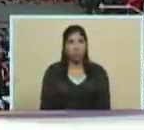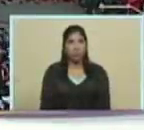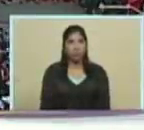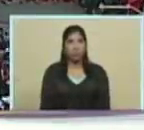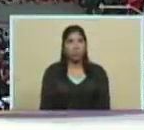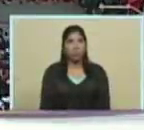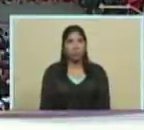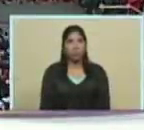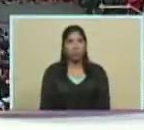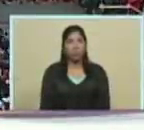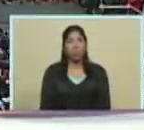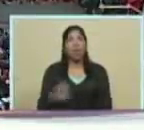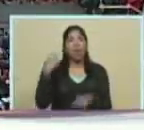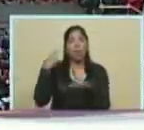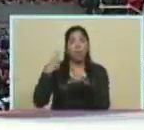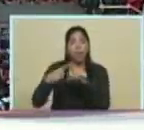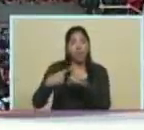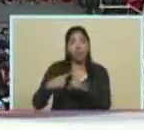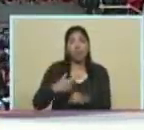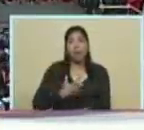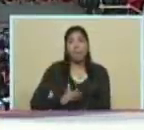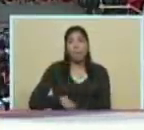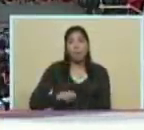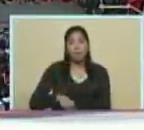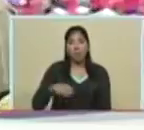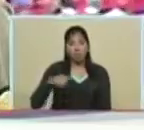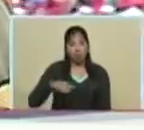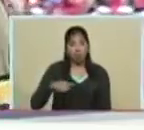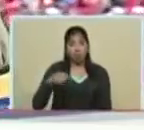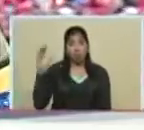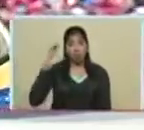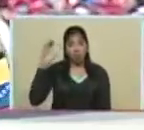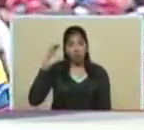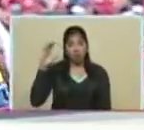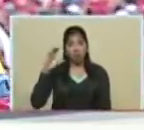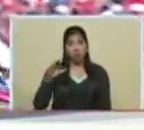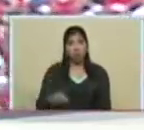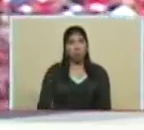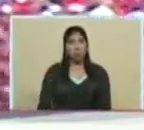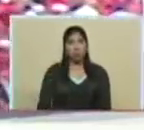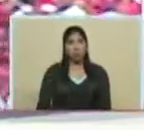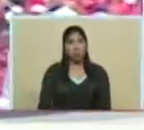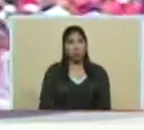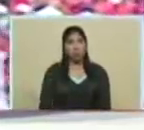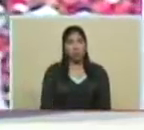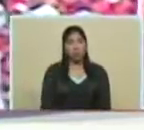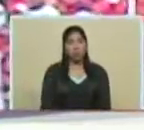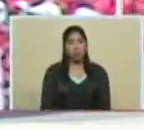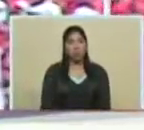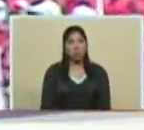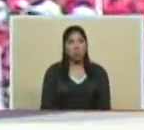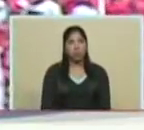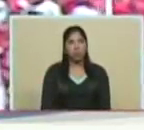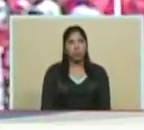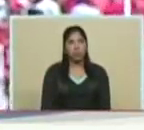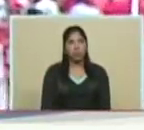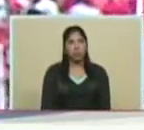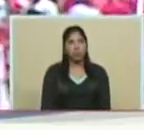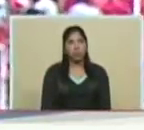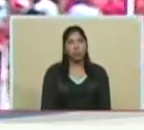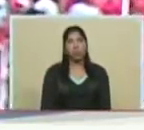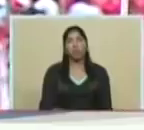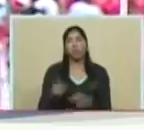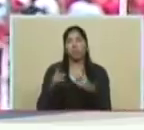al expresidente Rodríguez Zapatero, que está aquí en Caracas. Quiero decirle al presidente